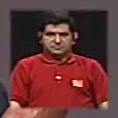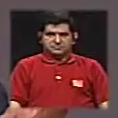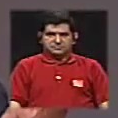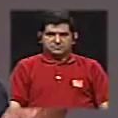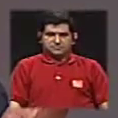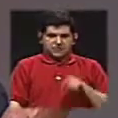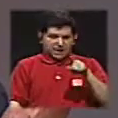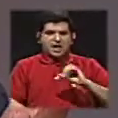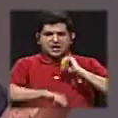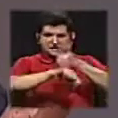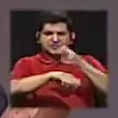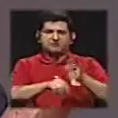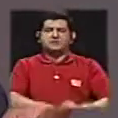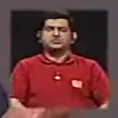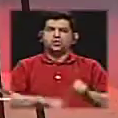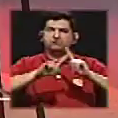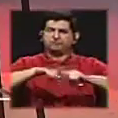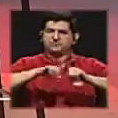puso una condición.